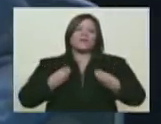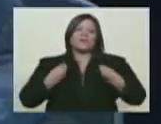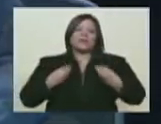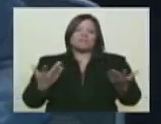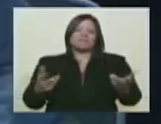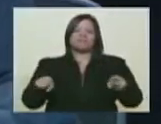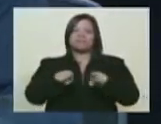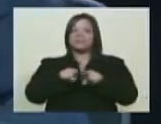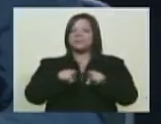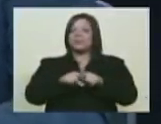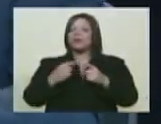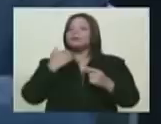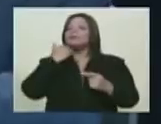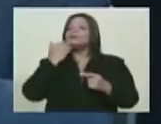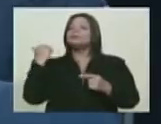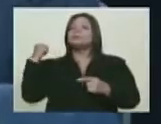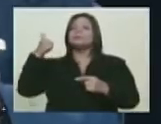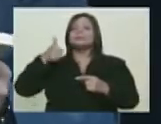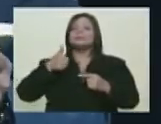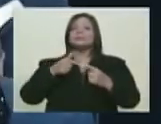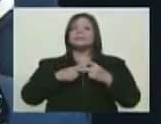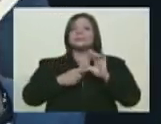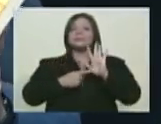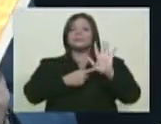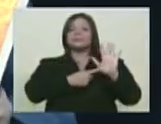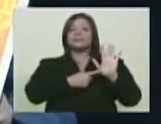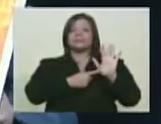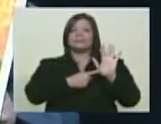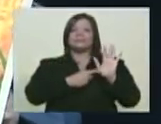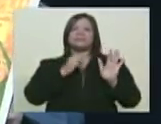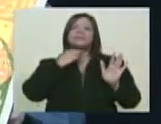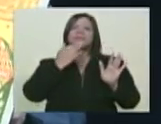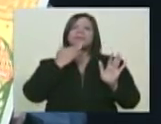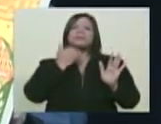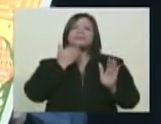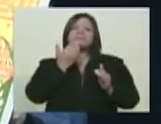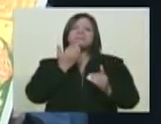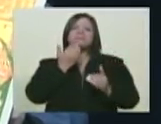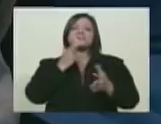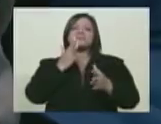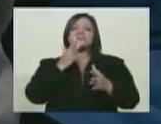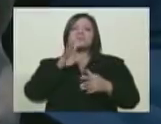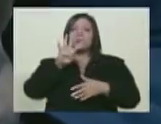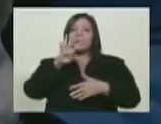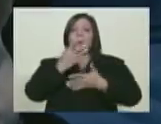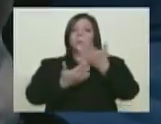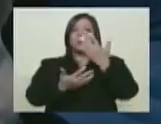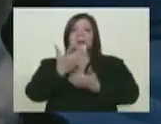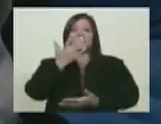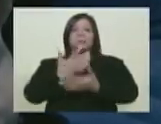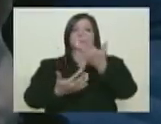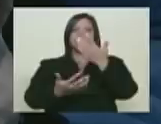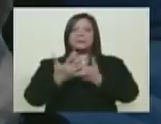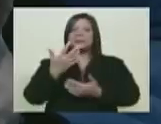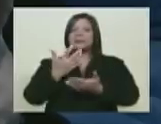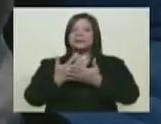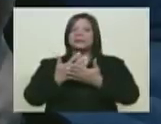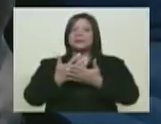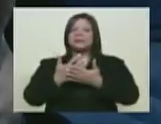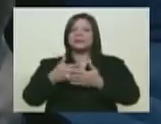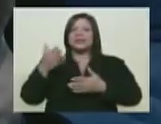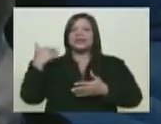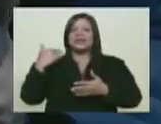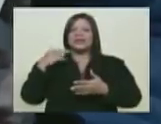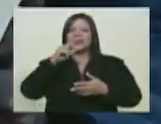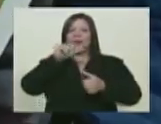Y uno más reciente, pero no creo que no es el último. Sí. Uno escrito cuatro manos, ¿no? Sí, con el subcomandante. Con el subcomandante